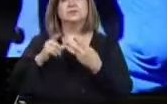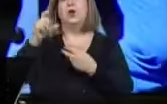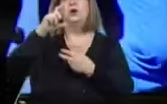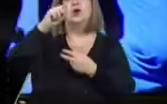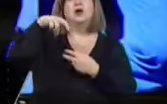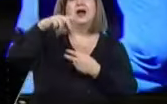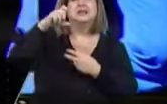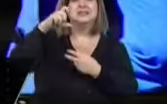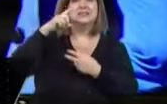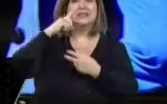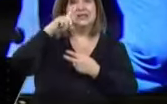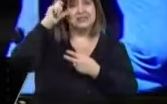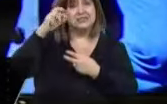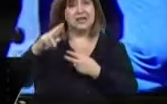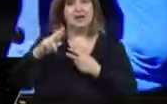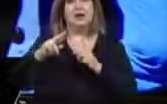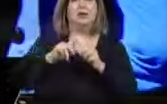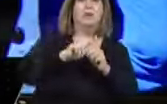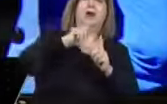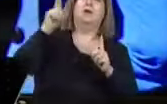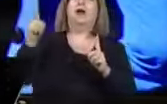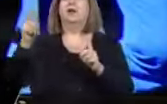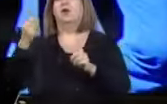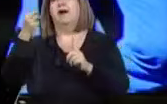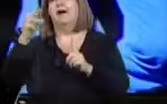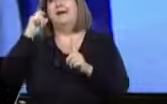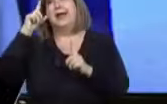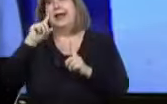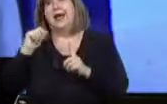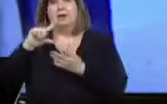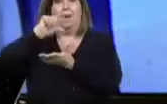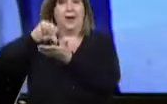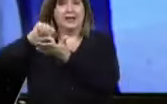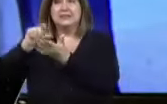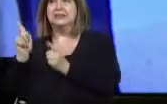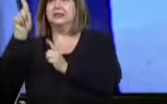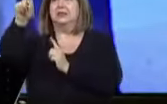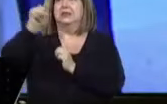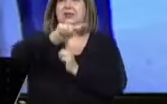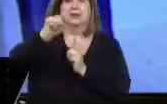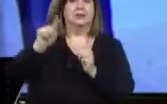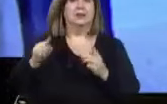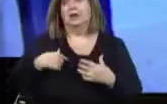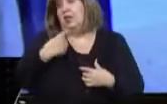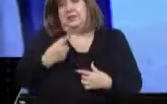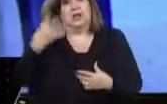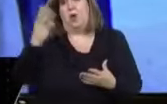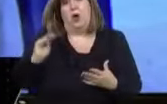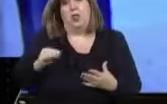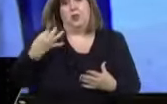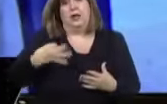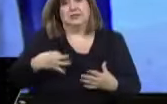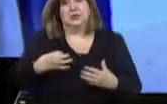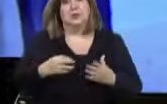Cancillería y después que ellos hablen con Argelia y hagan toda una triangulación. Y por el lado judicial lo que les dicen los malienses es consigan un abogado. ¿Cuál es el